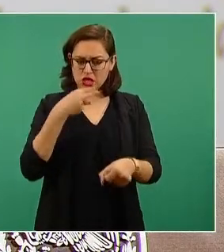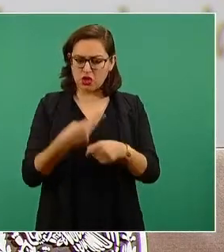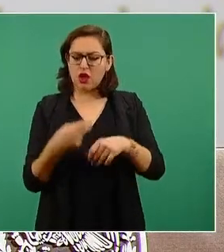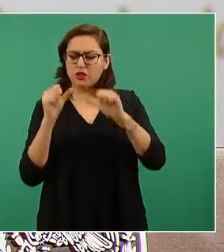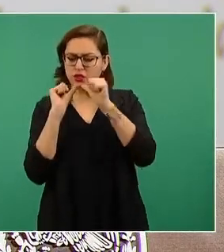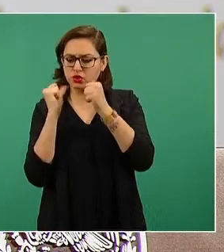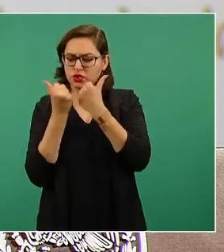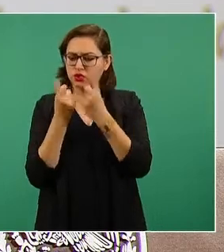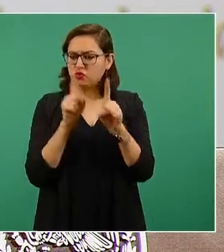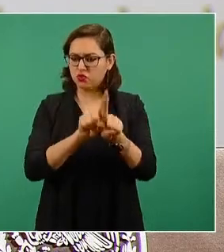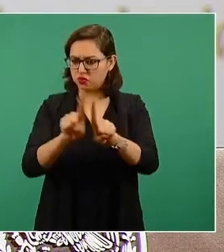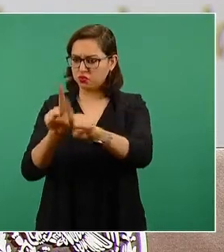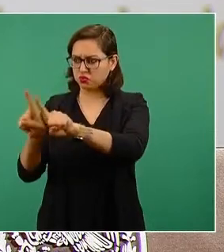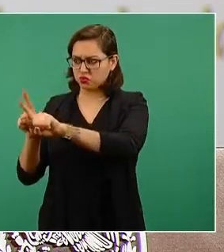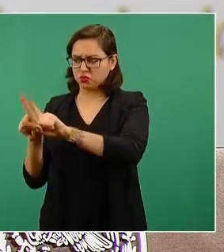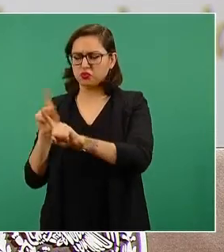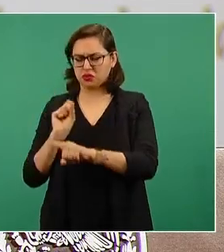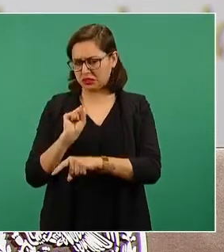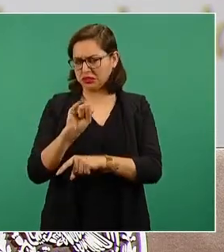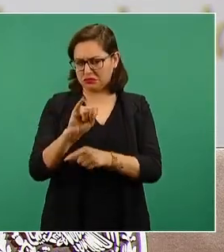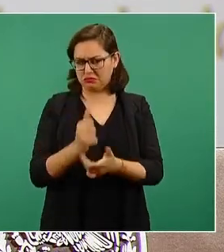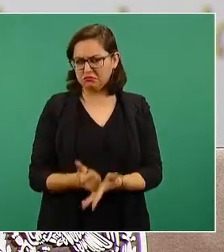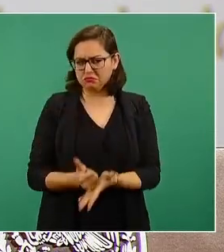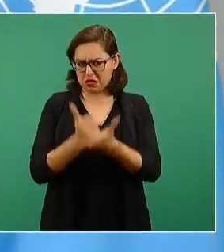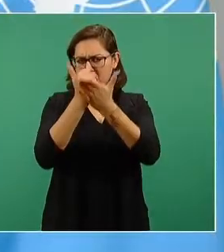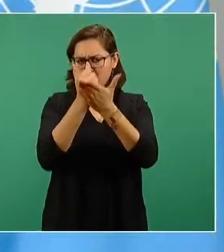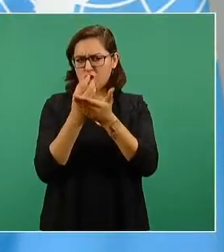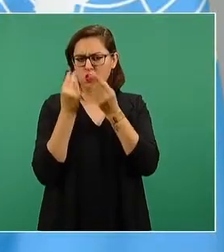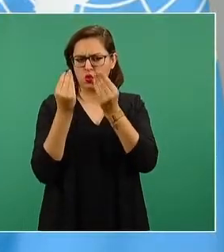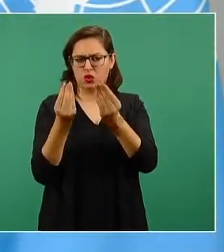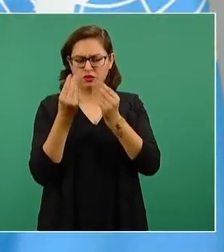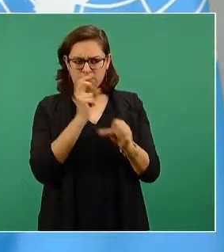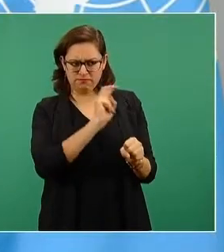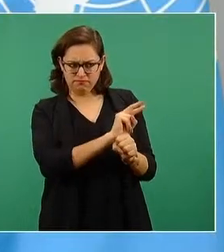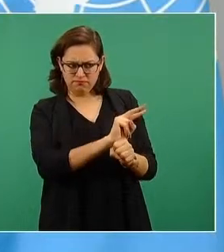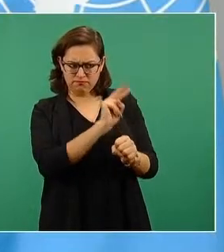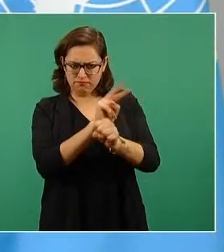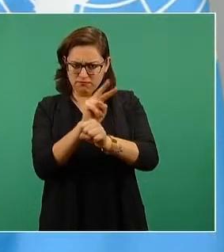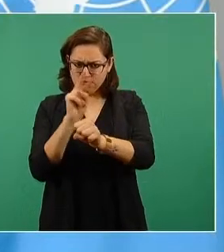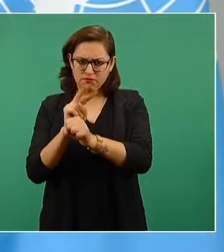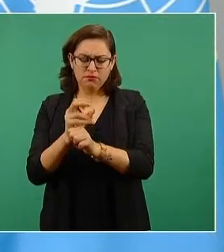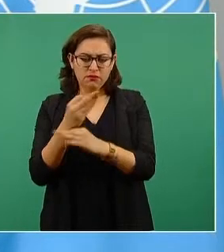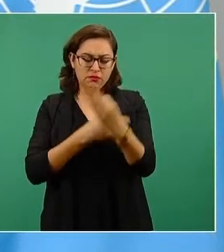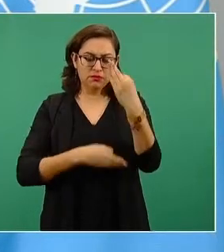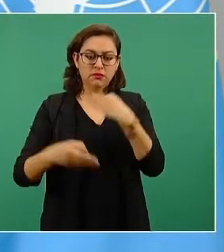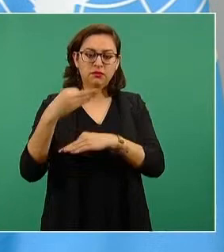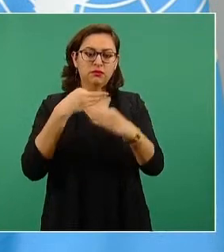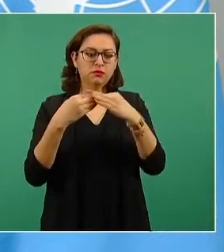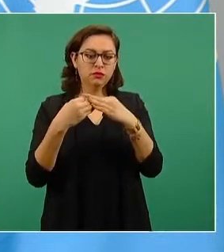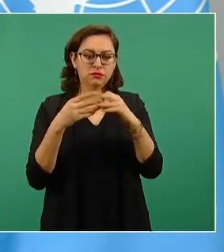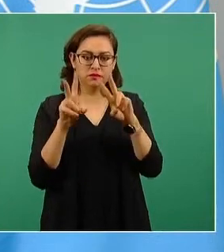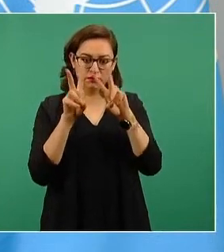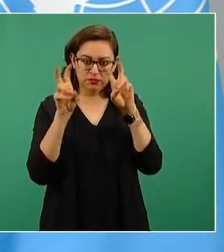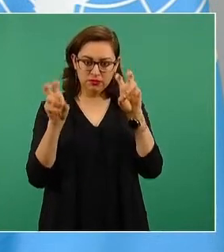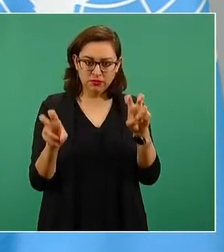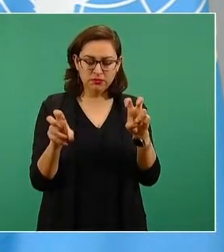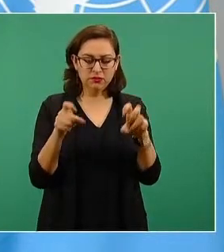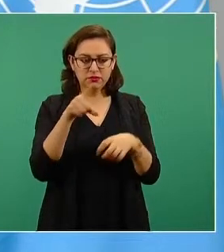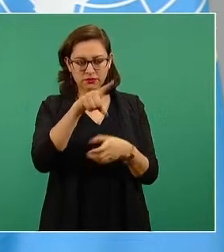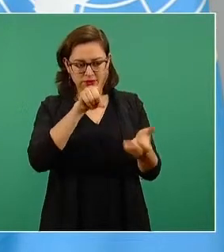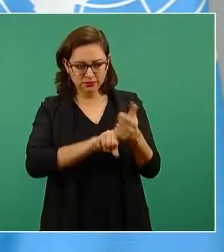para regular toda esta situación, todo este mercado que